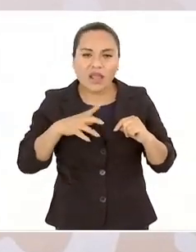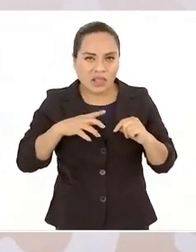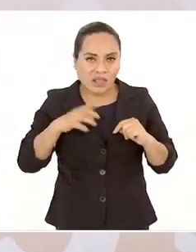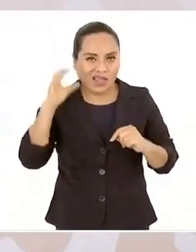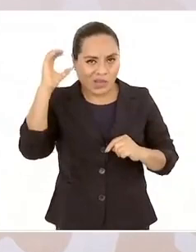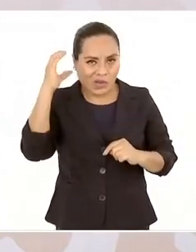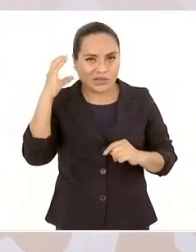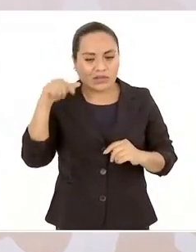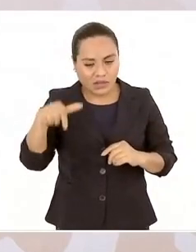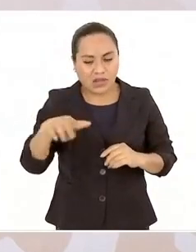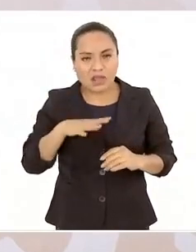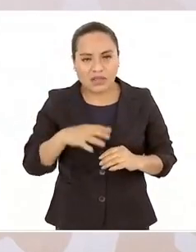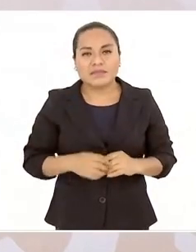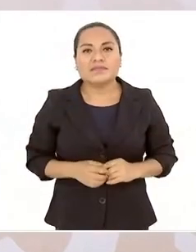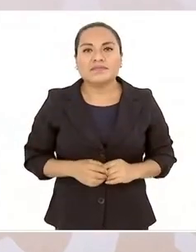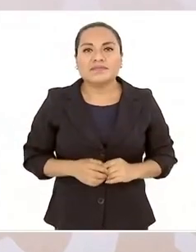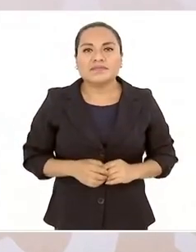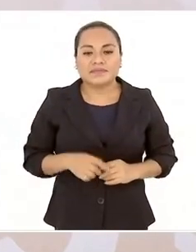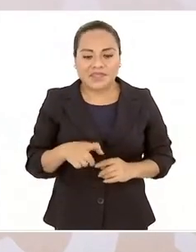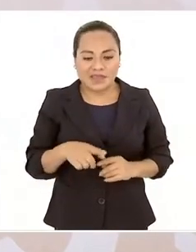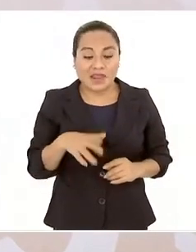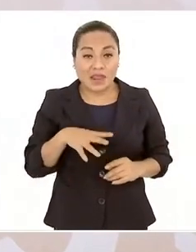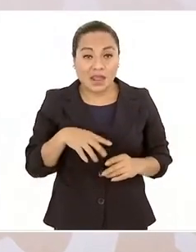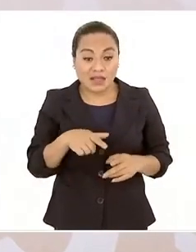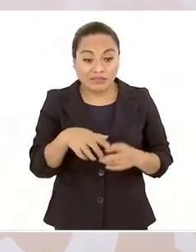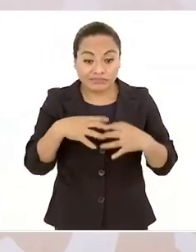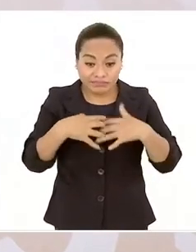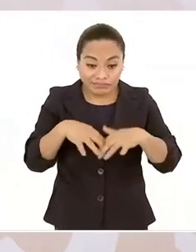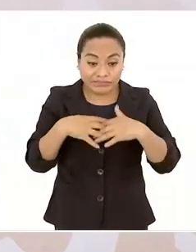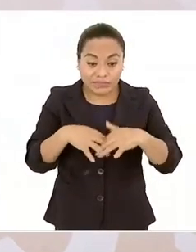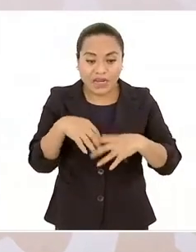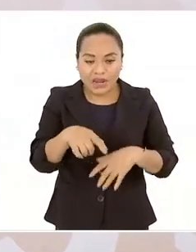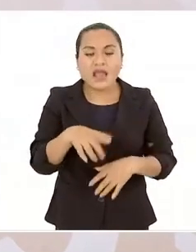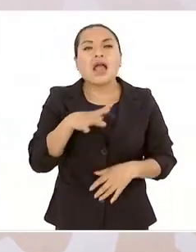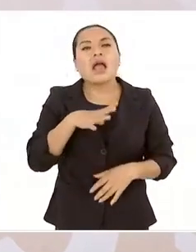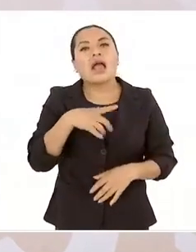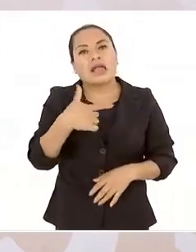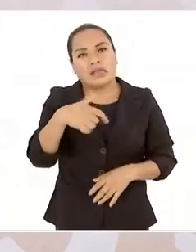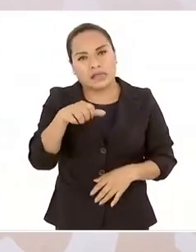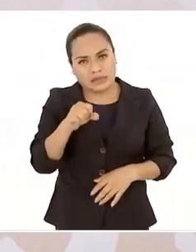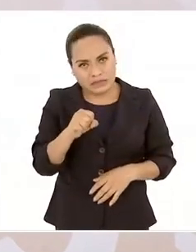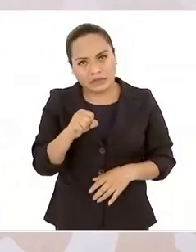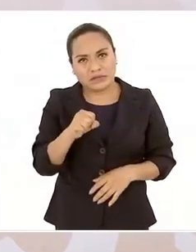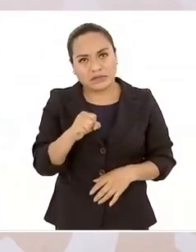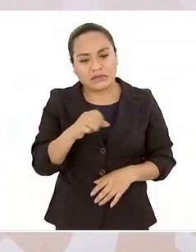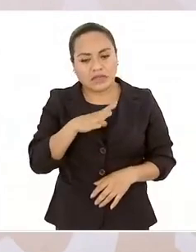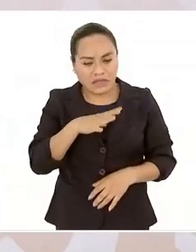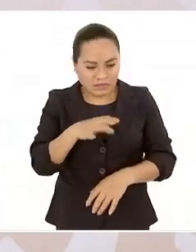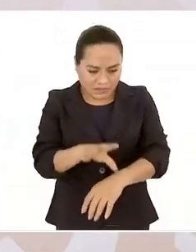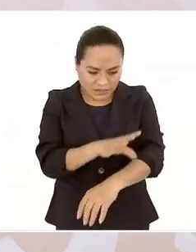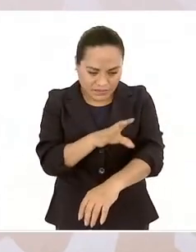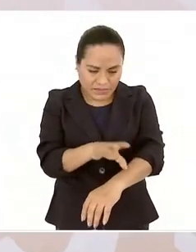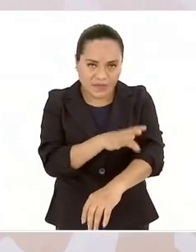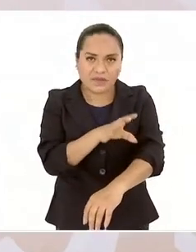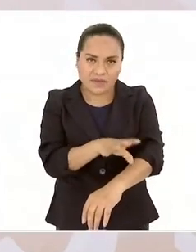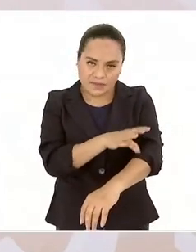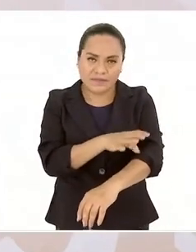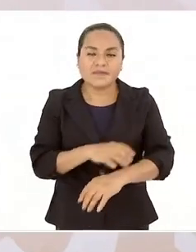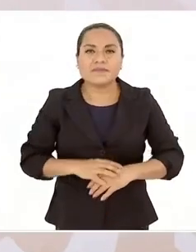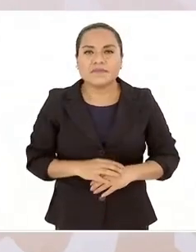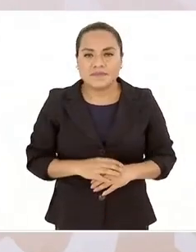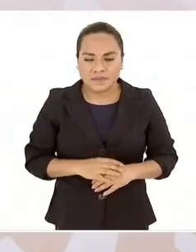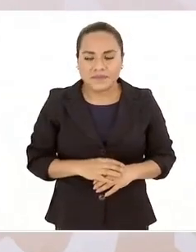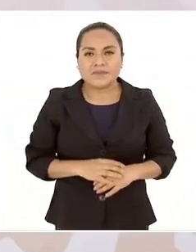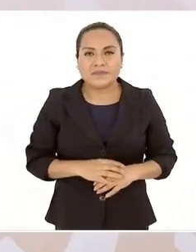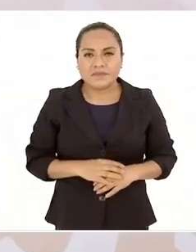En esos parques se va a tener gas, se va a tener energía eléctrica. Y